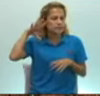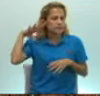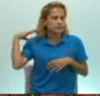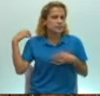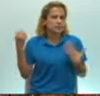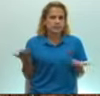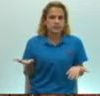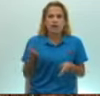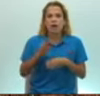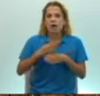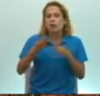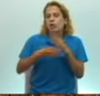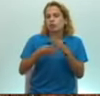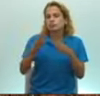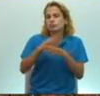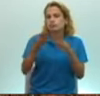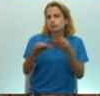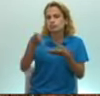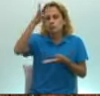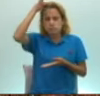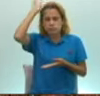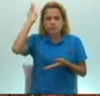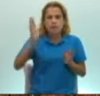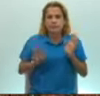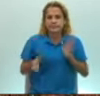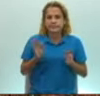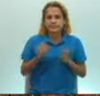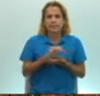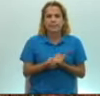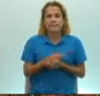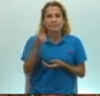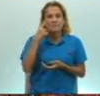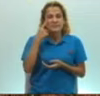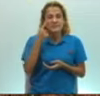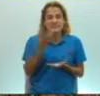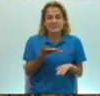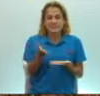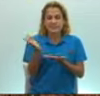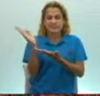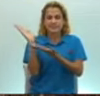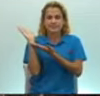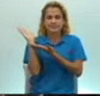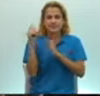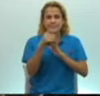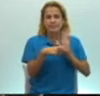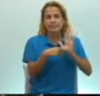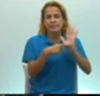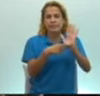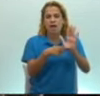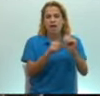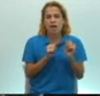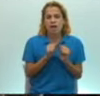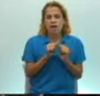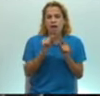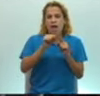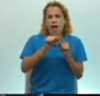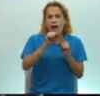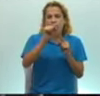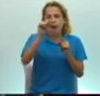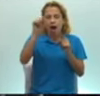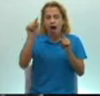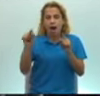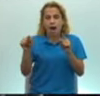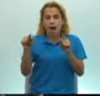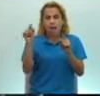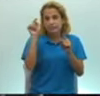imágenes que también nos ayudan a entender estas construcciones de los romanos en la etapa imperial. Fíjense que estamos observando en la lámina